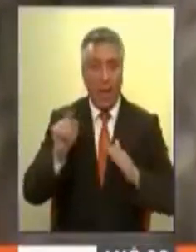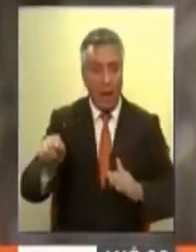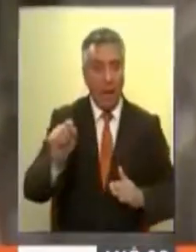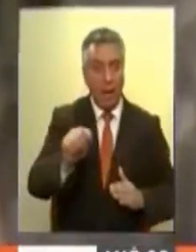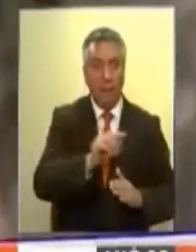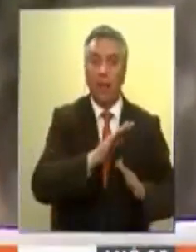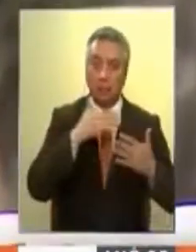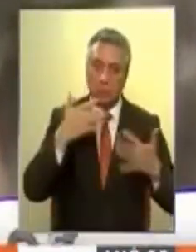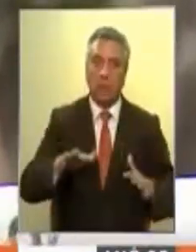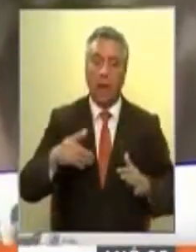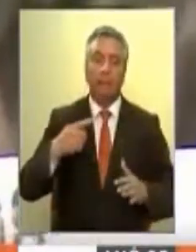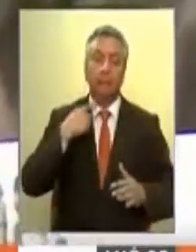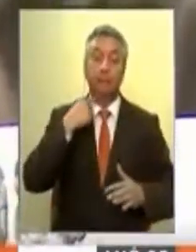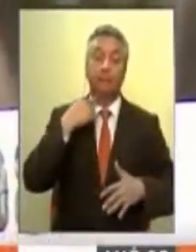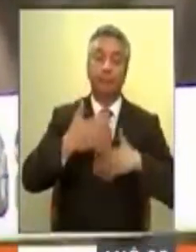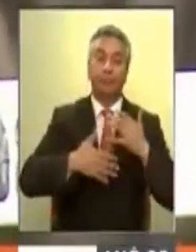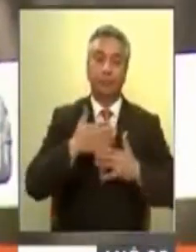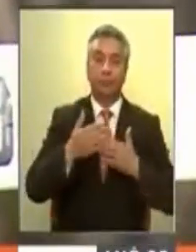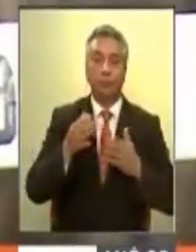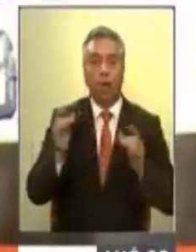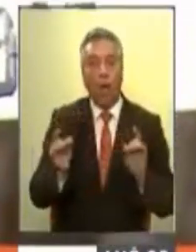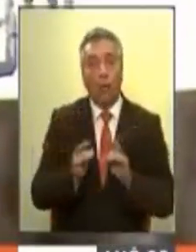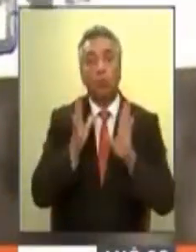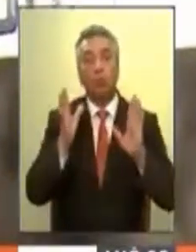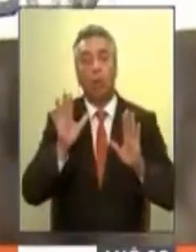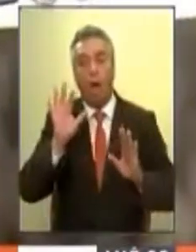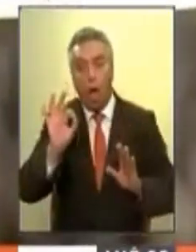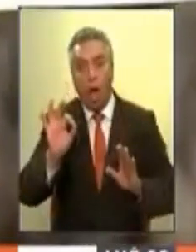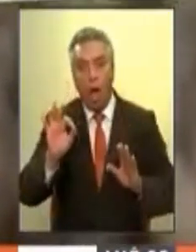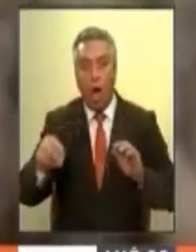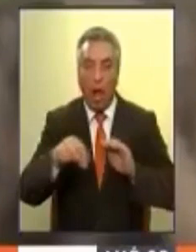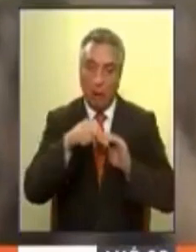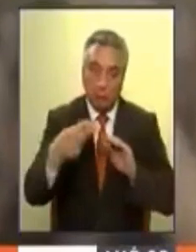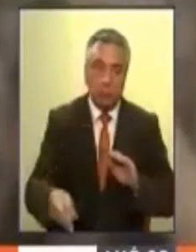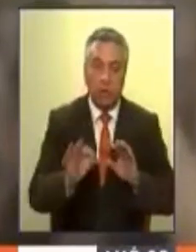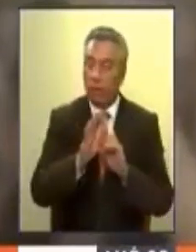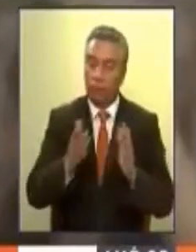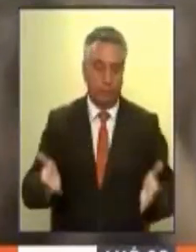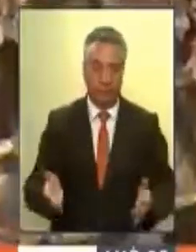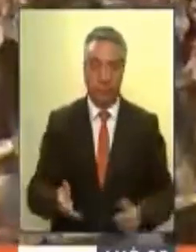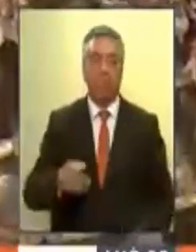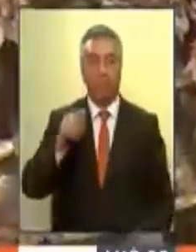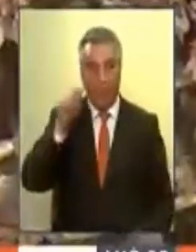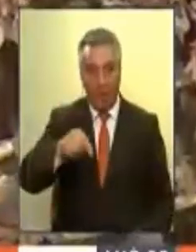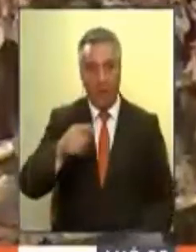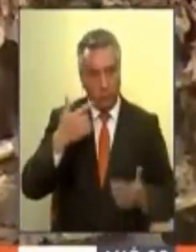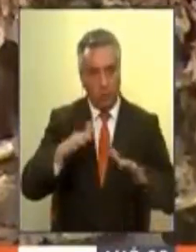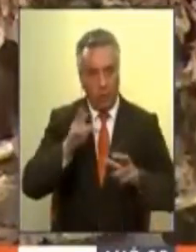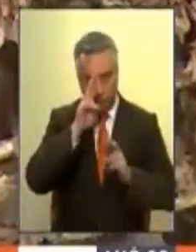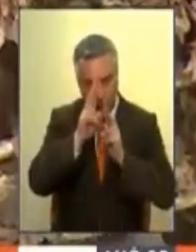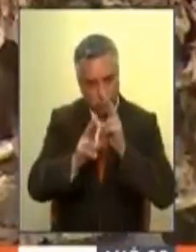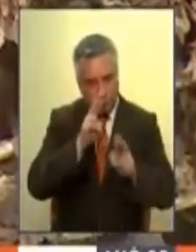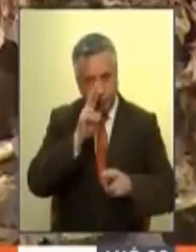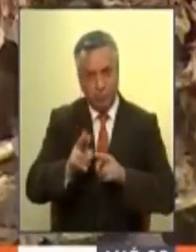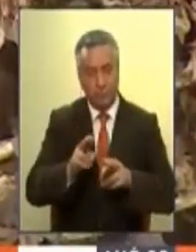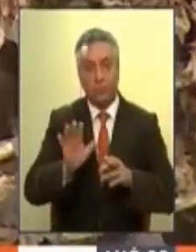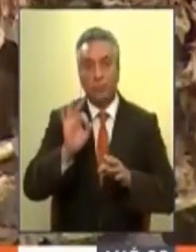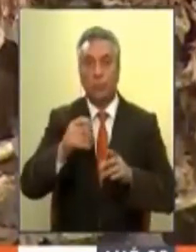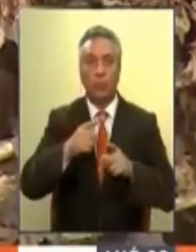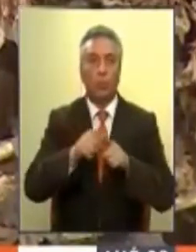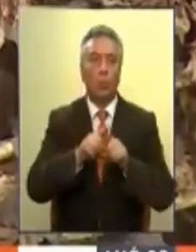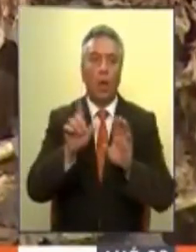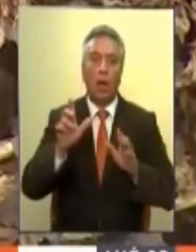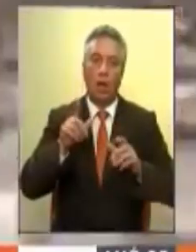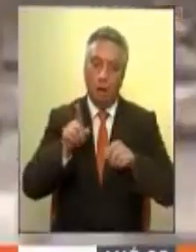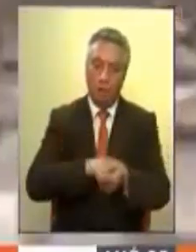testimonio de una tragedia, ya sea provocada o accidental. Algunas que pasan a ser parte del folclore religioso, otras que sirven como descanso y lugar de oración para